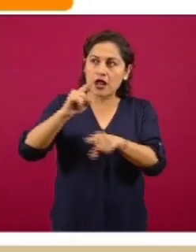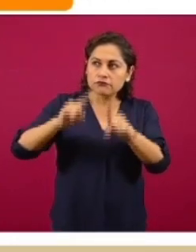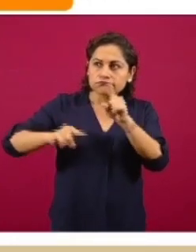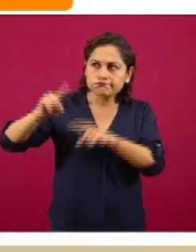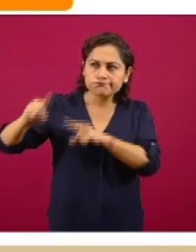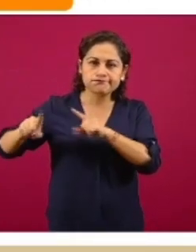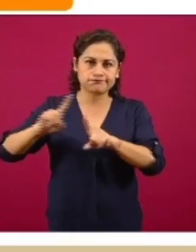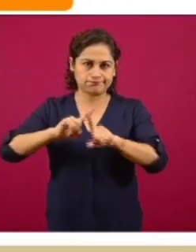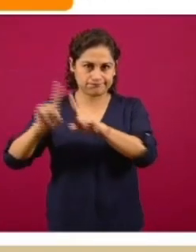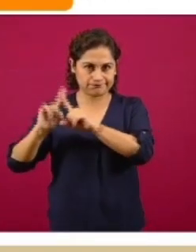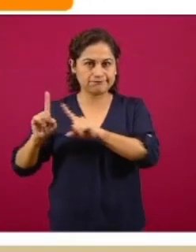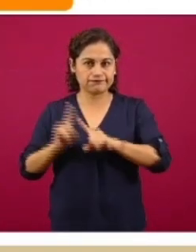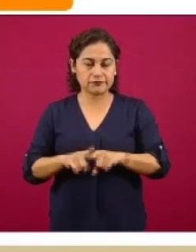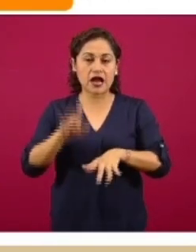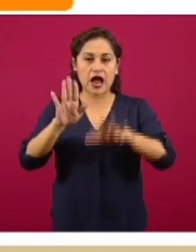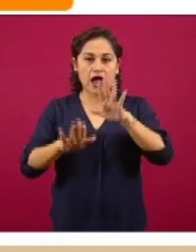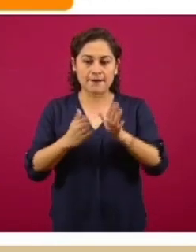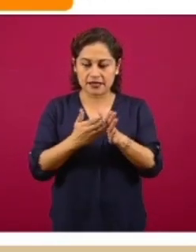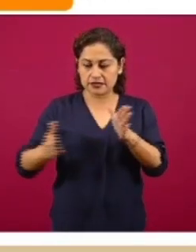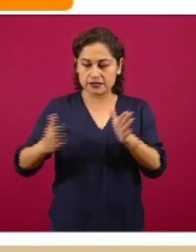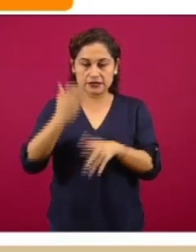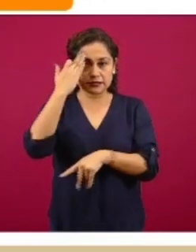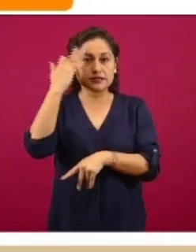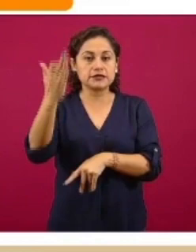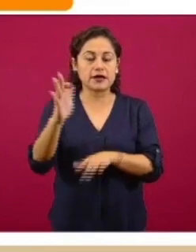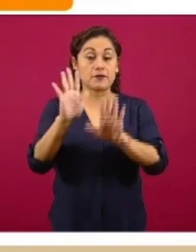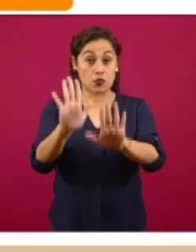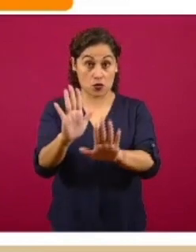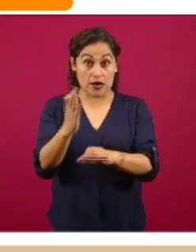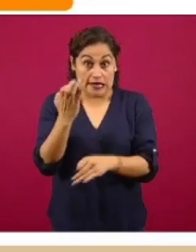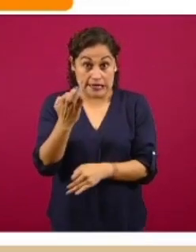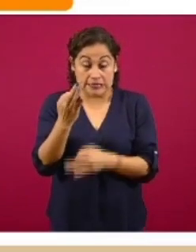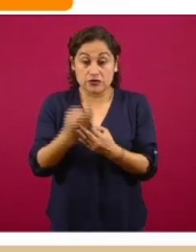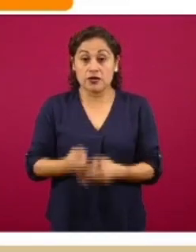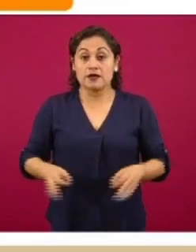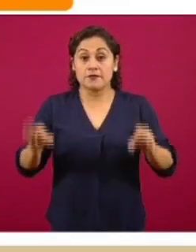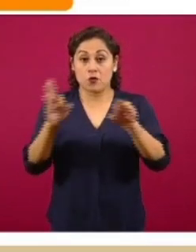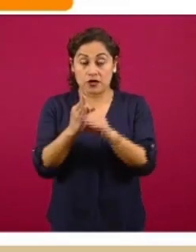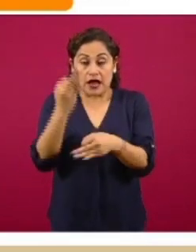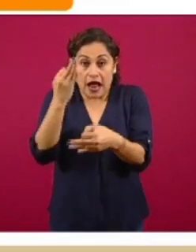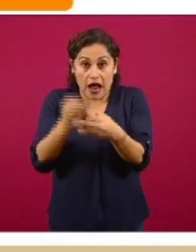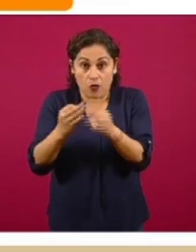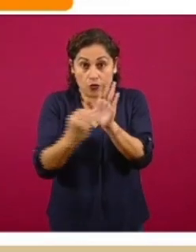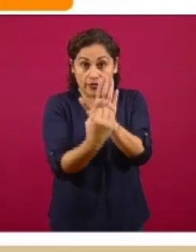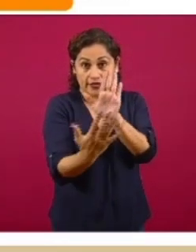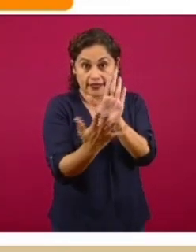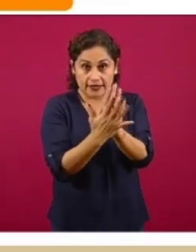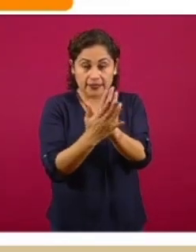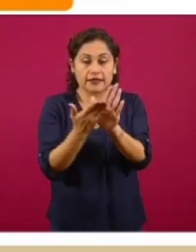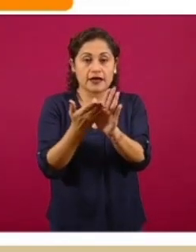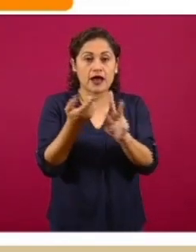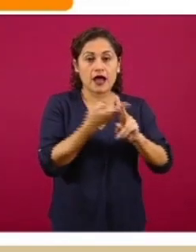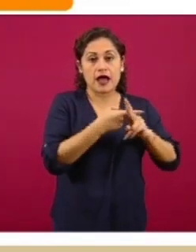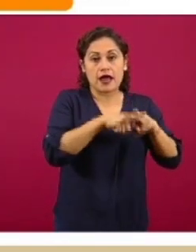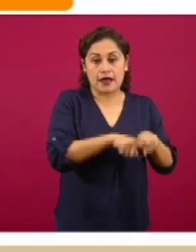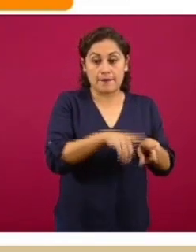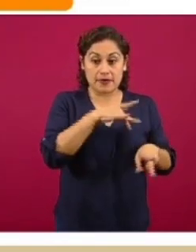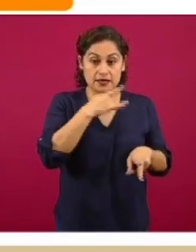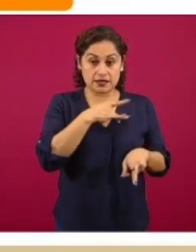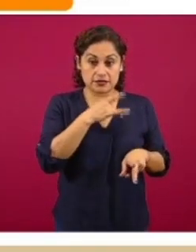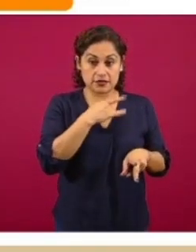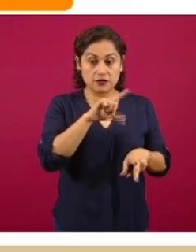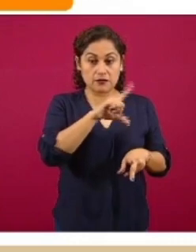casos por momento de reporte. Nosotros estamos reflejando aquí los datos de acuerdo al inicio de síntomas y